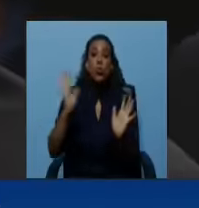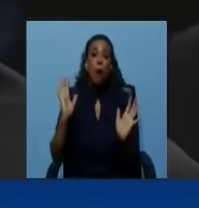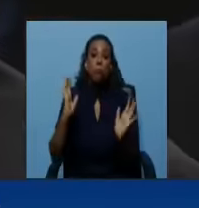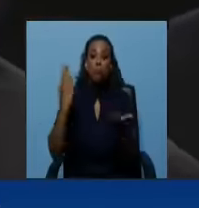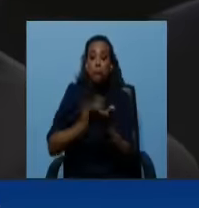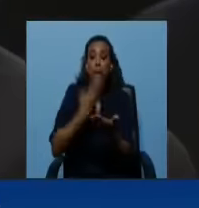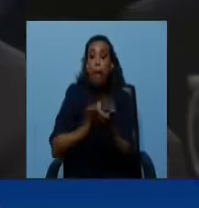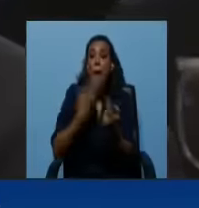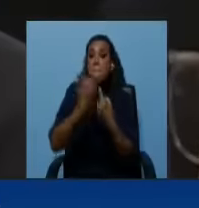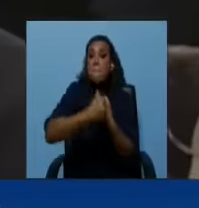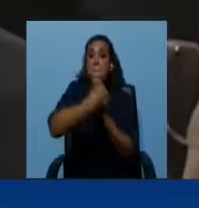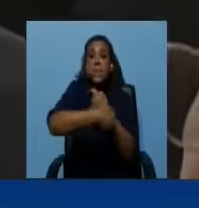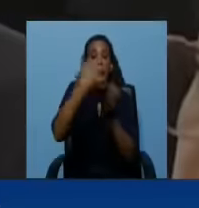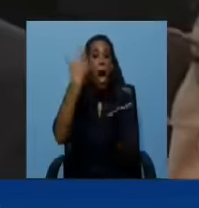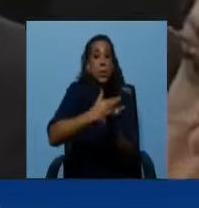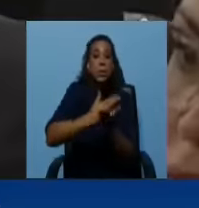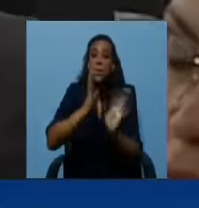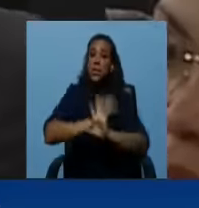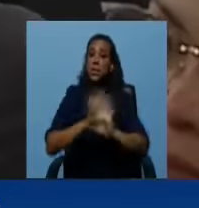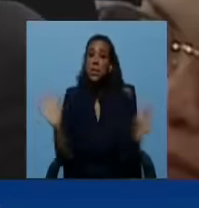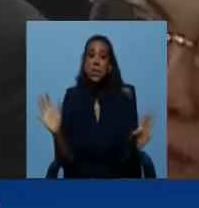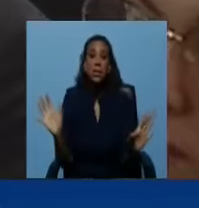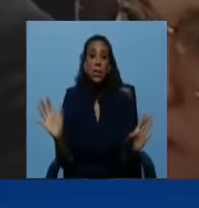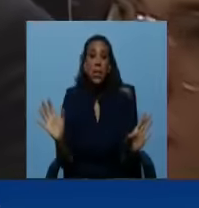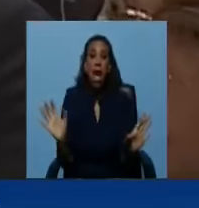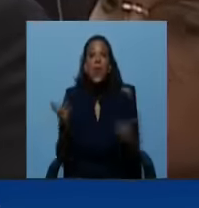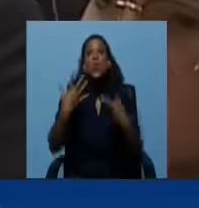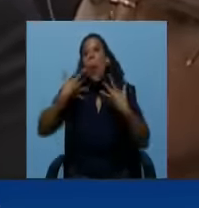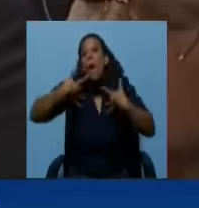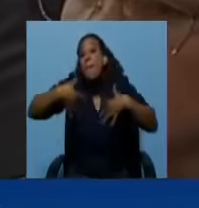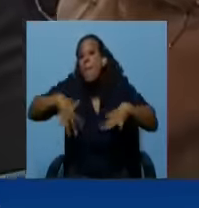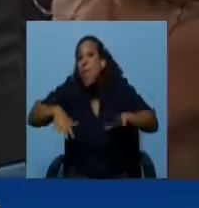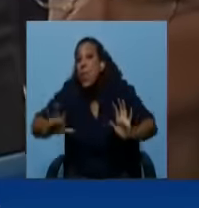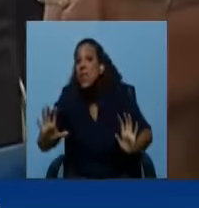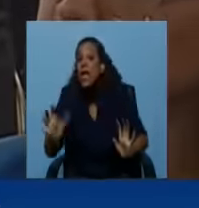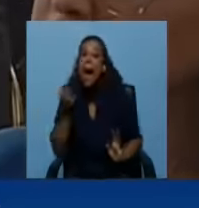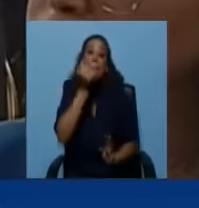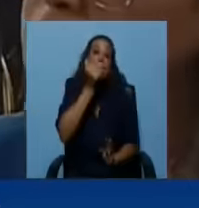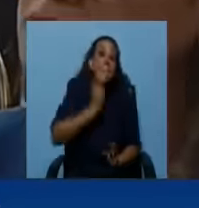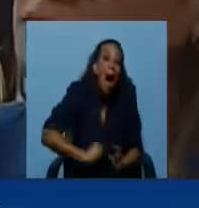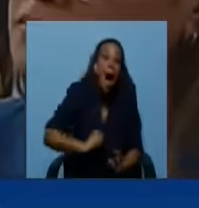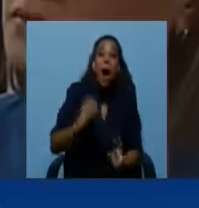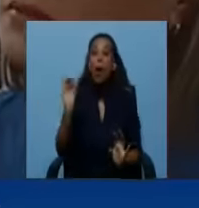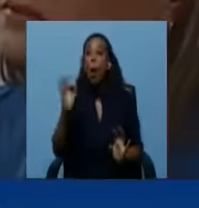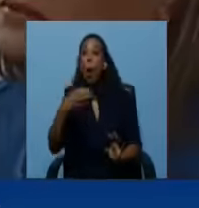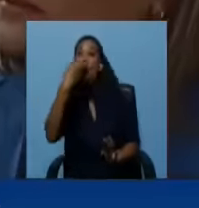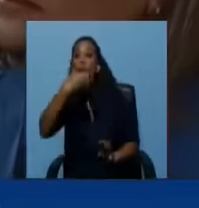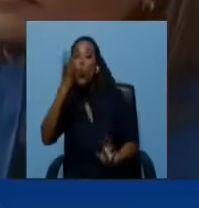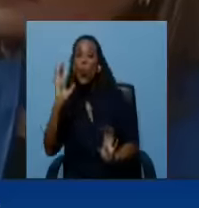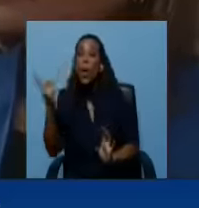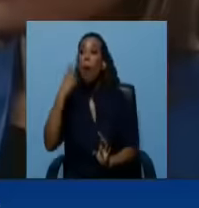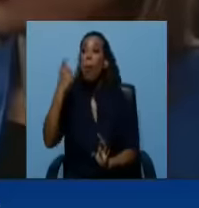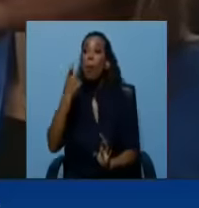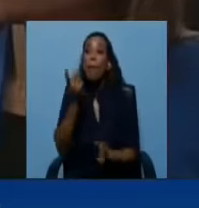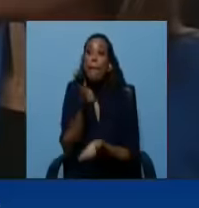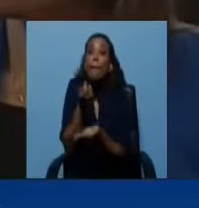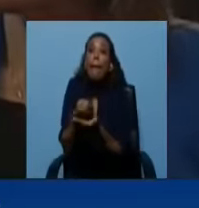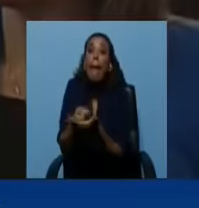batata, con yuca. Y cuando podía, mango o cualquier fruta que se conseguía por ahí.